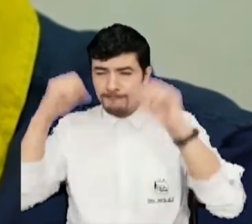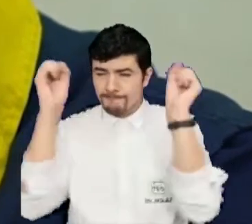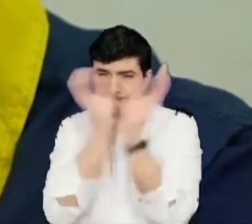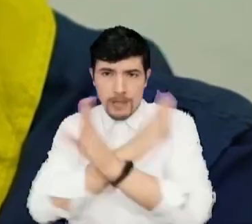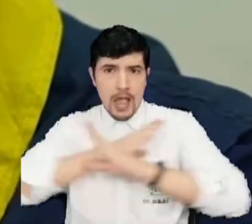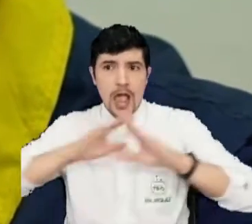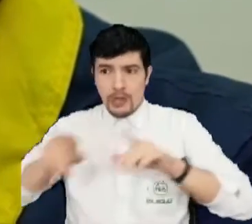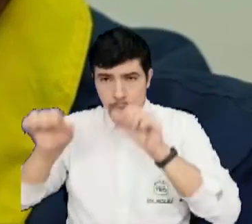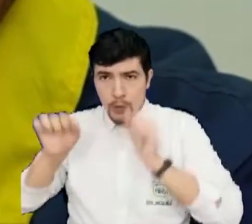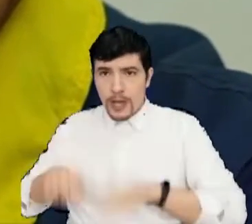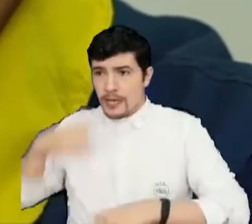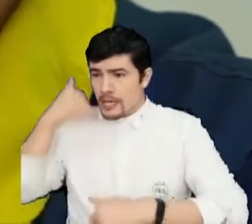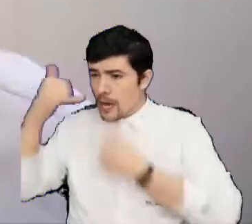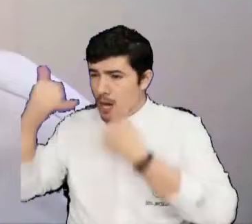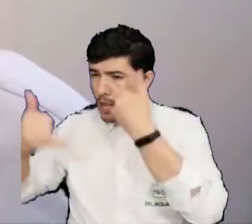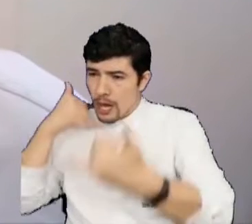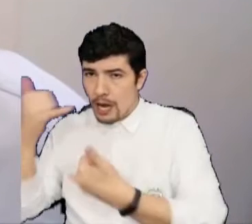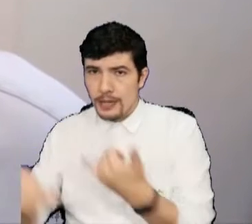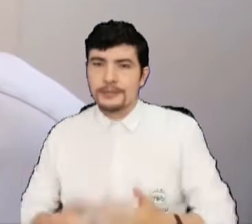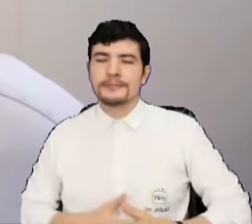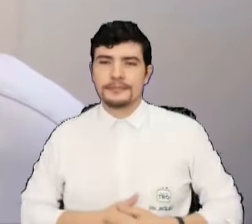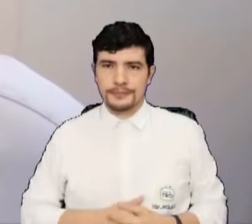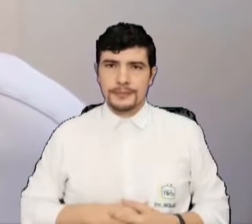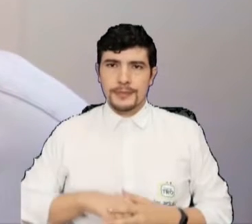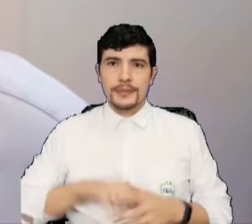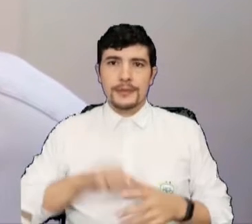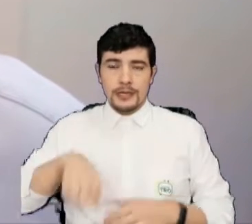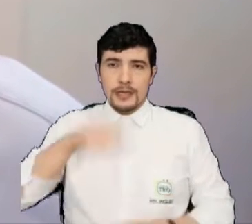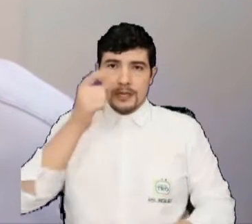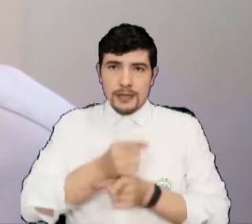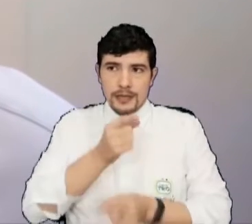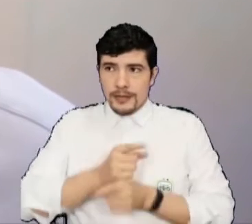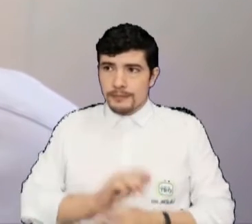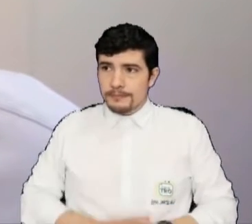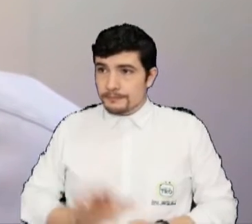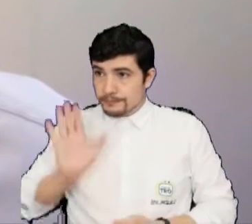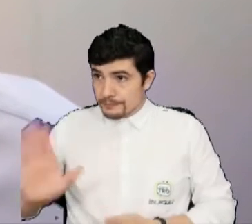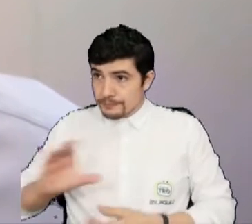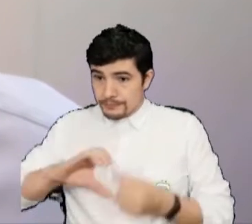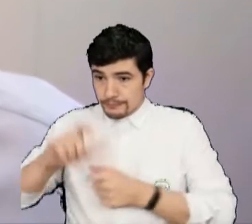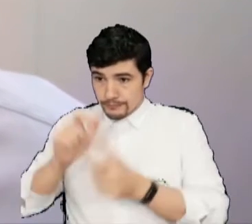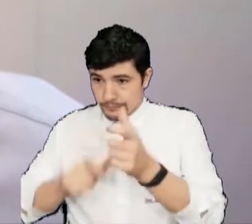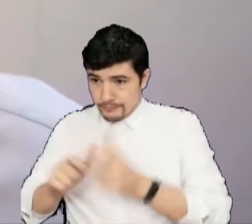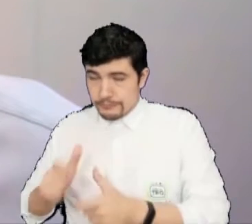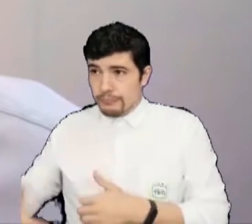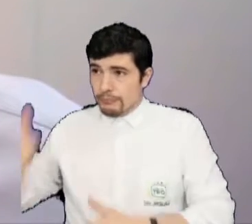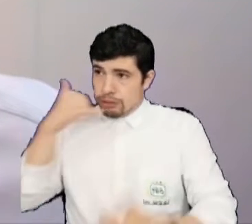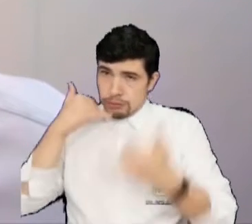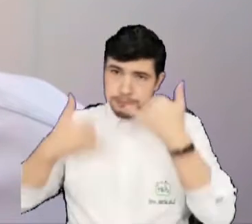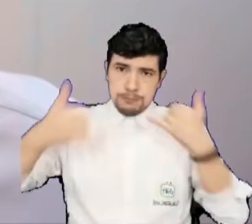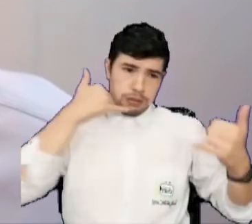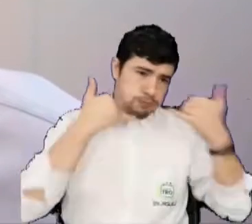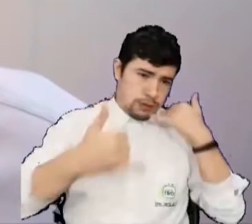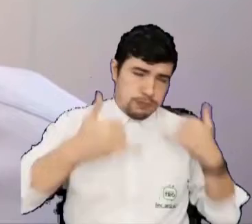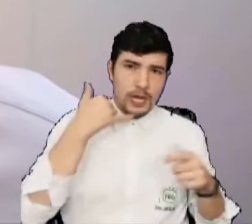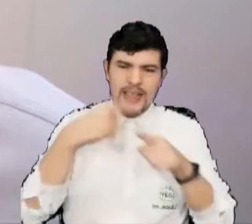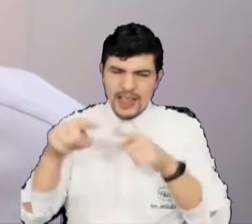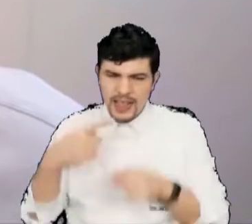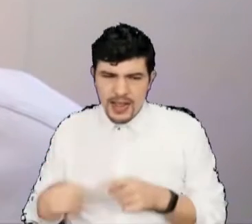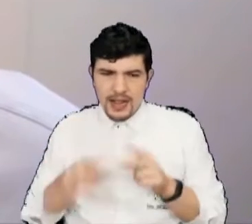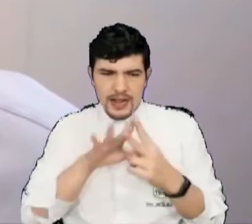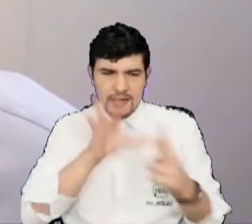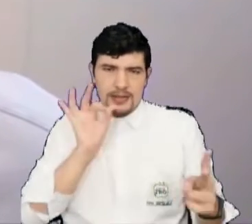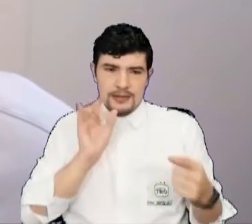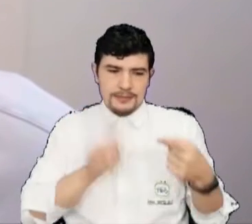línea como estamos integrados básicamente el ciudadano realiza sus llamadas van a encontrar opciones una línea